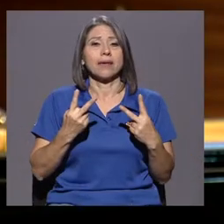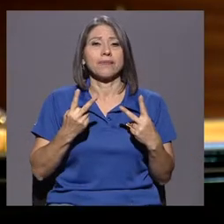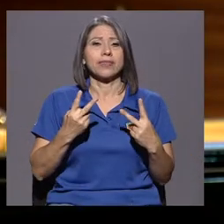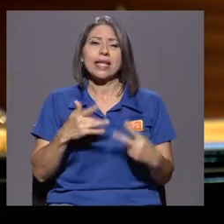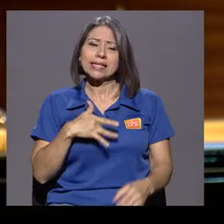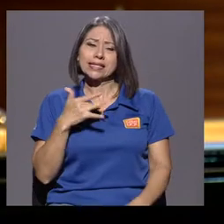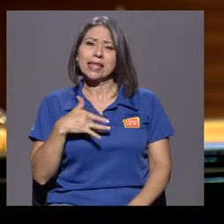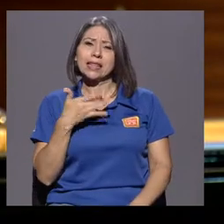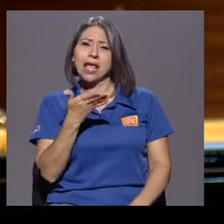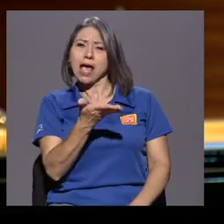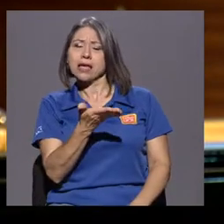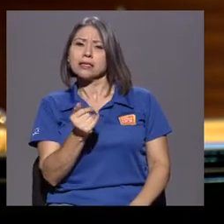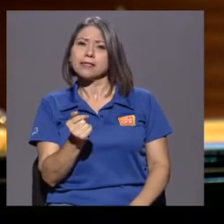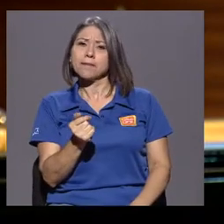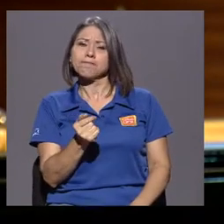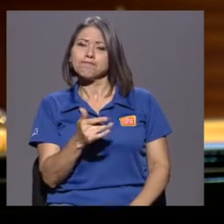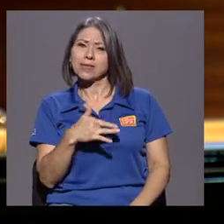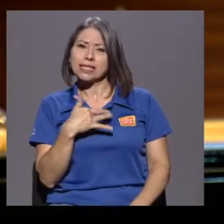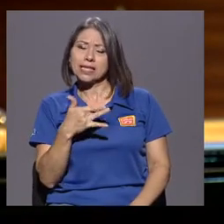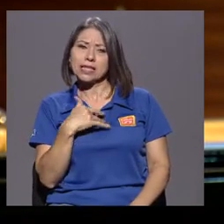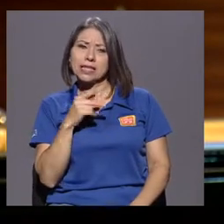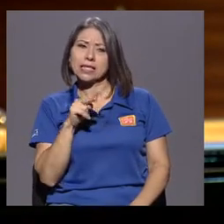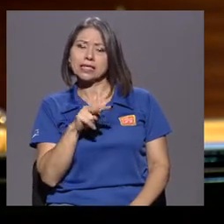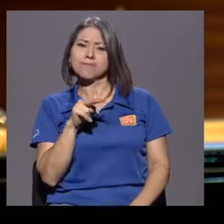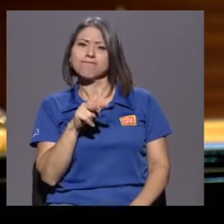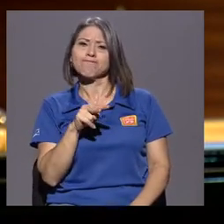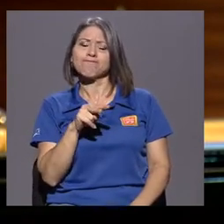sentí a ella la percibí